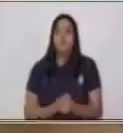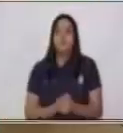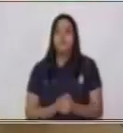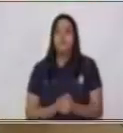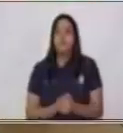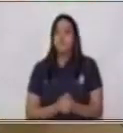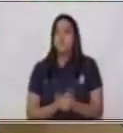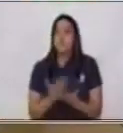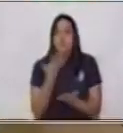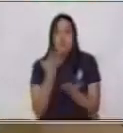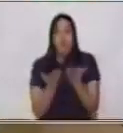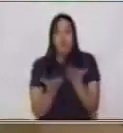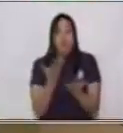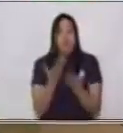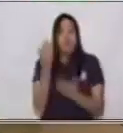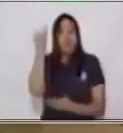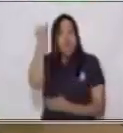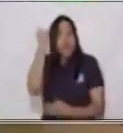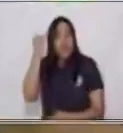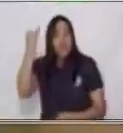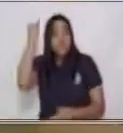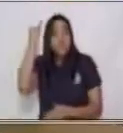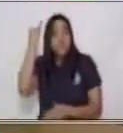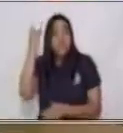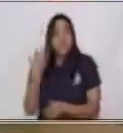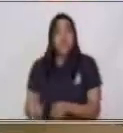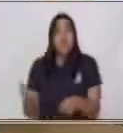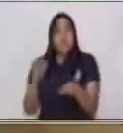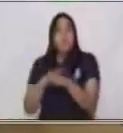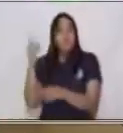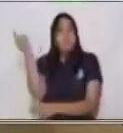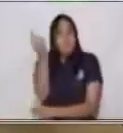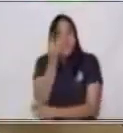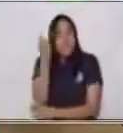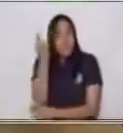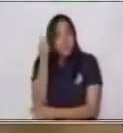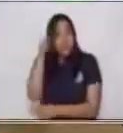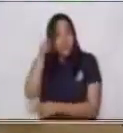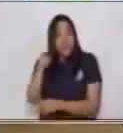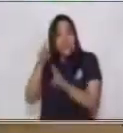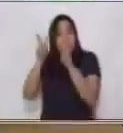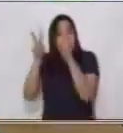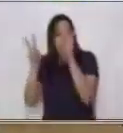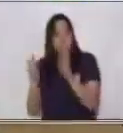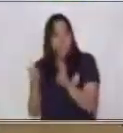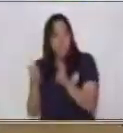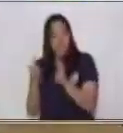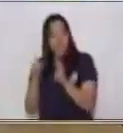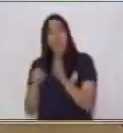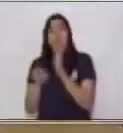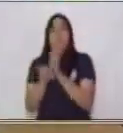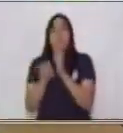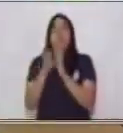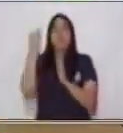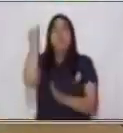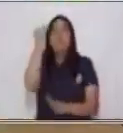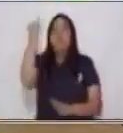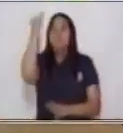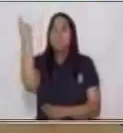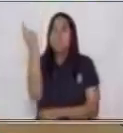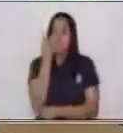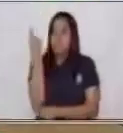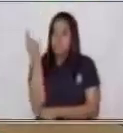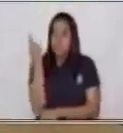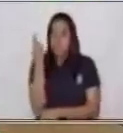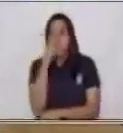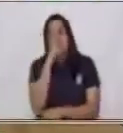Serán las ideas y los aspectos más importantes acerca del tema, es decir, las ideas principales.